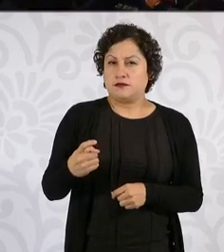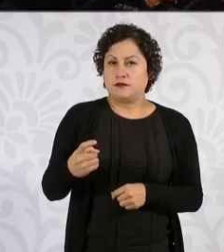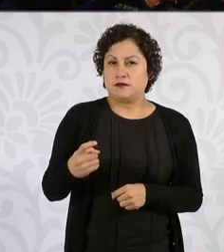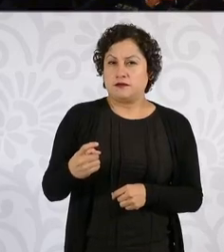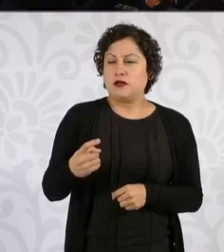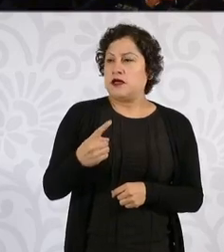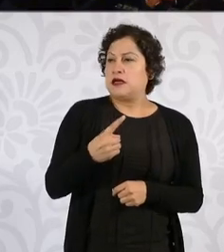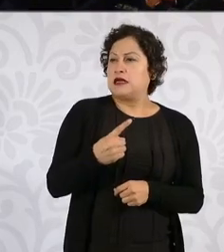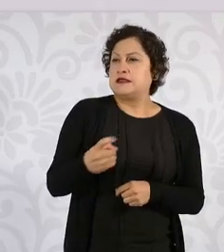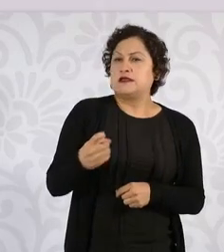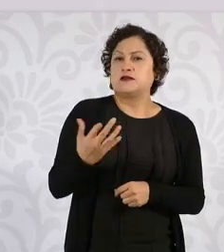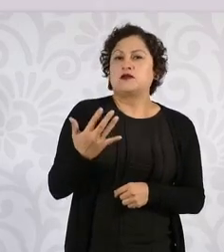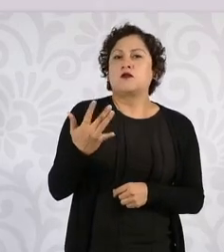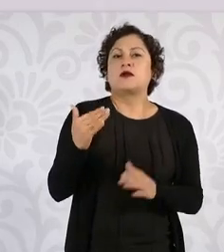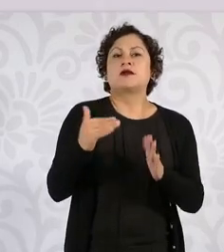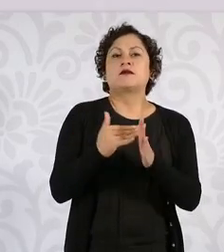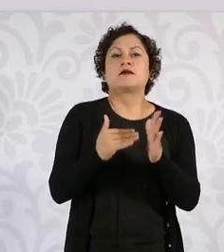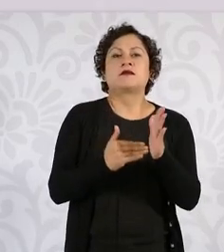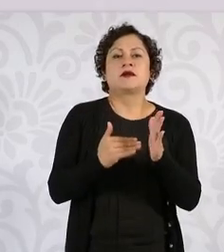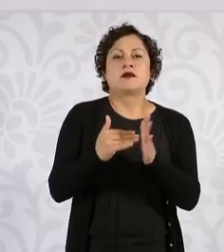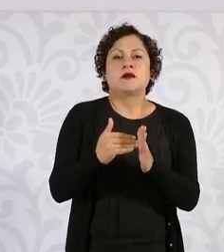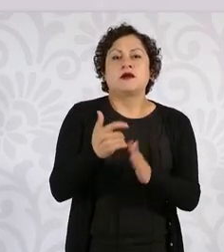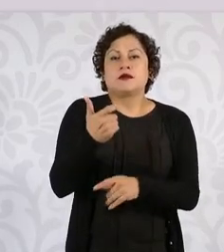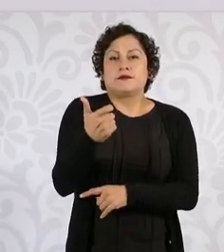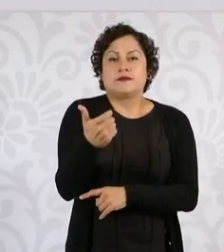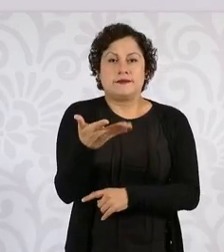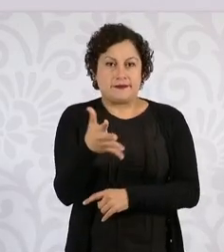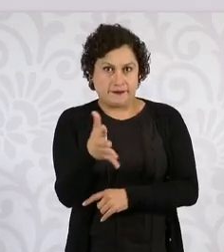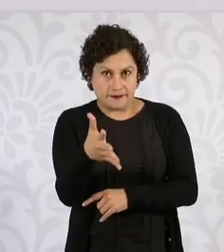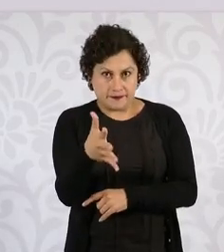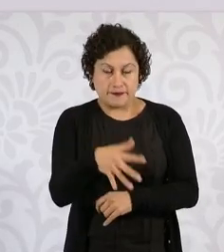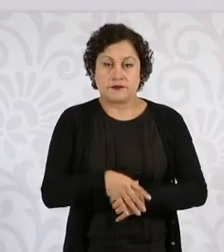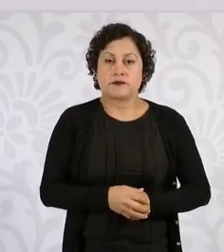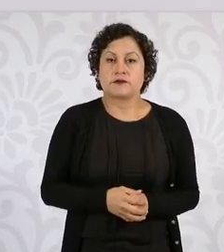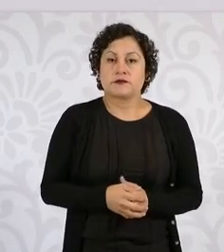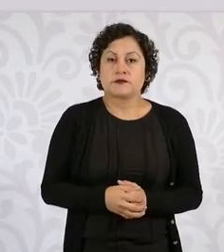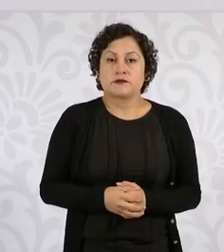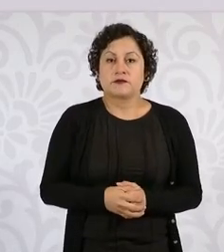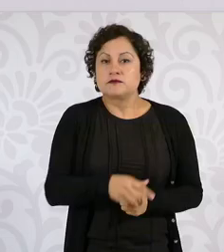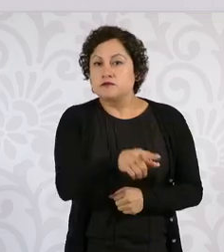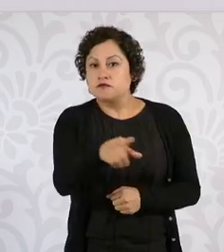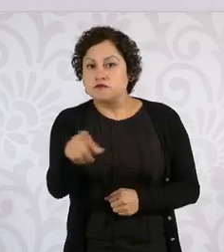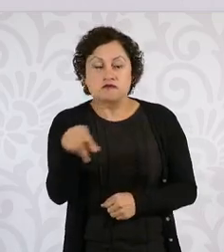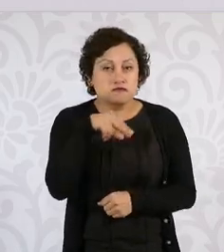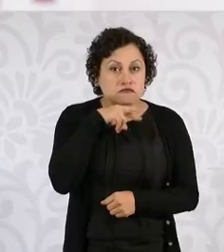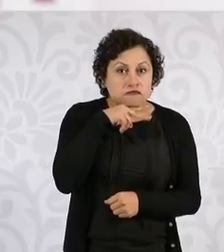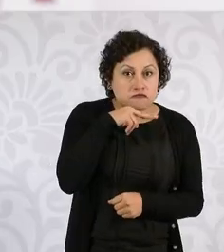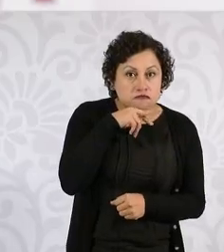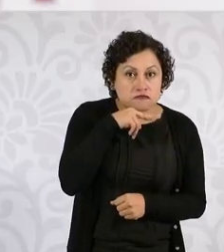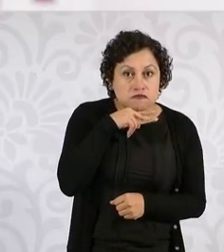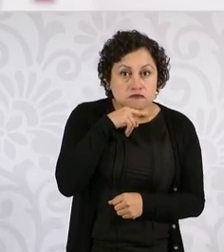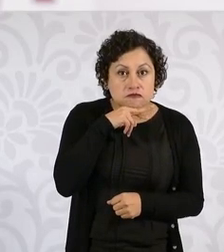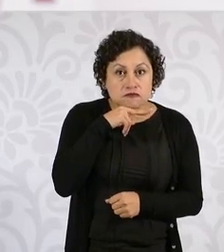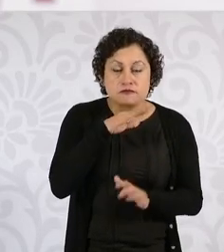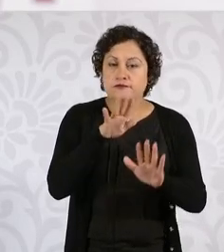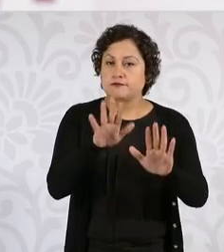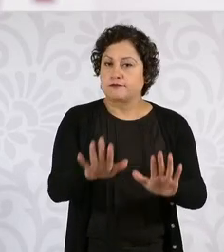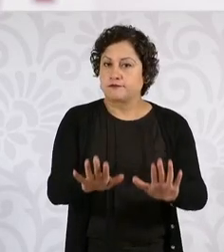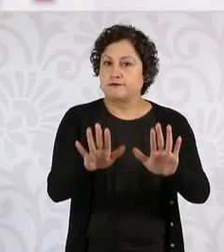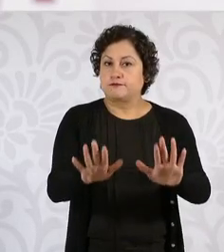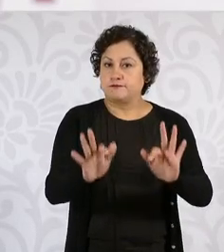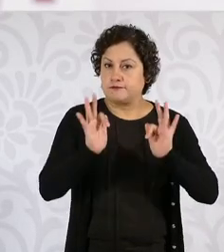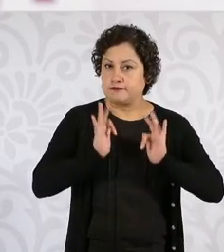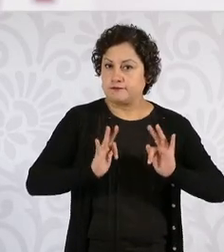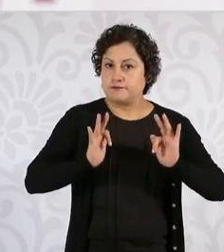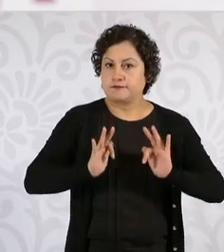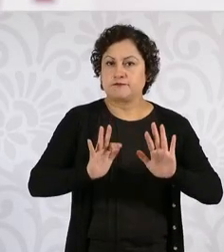Cerca de 150 mil millones de pesos. Y que no se preocupen porque va a disminuir el déficit. Todo